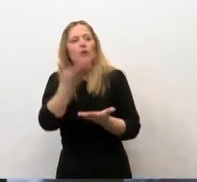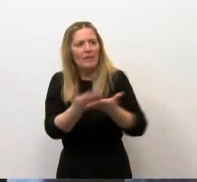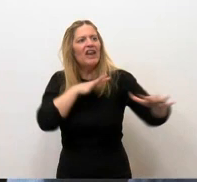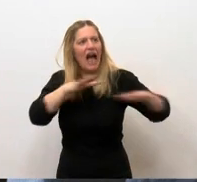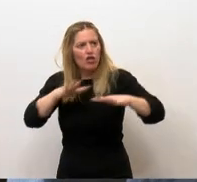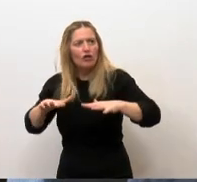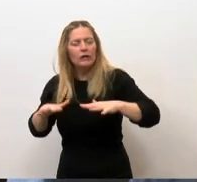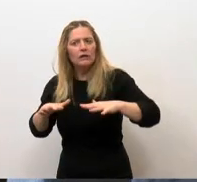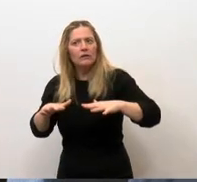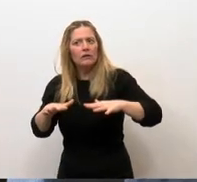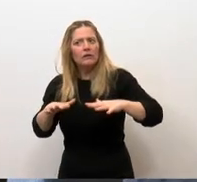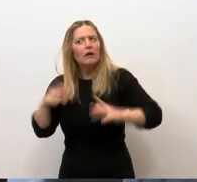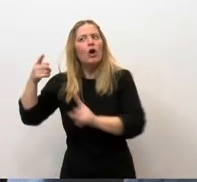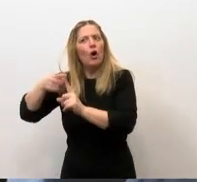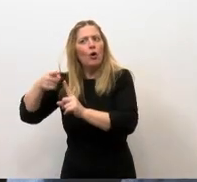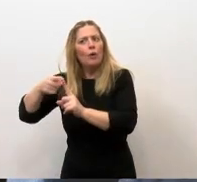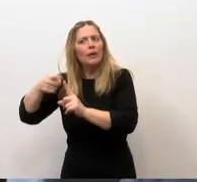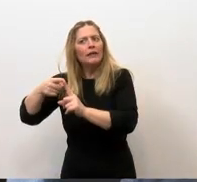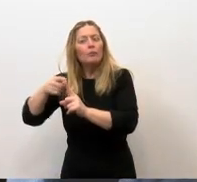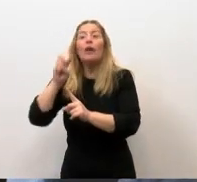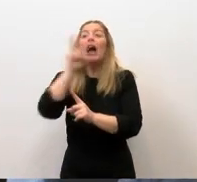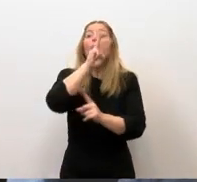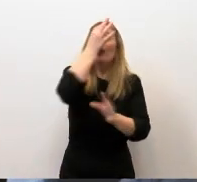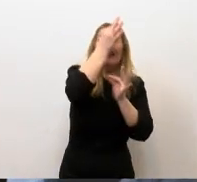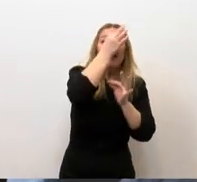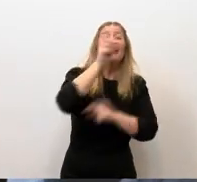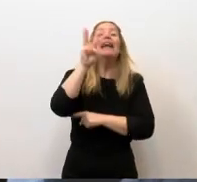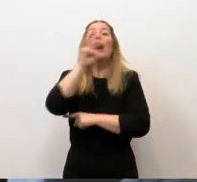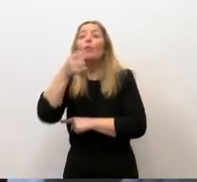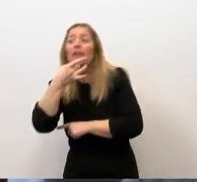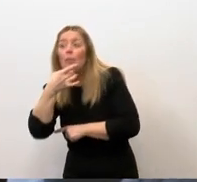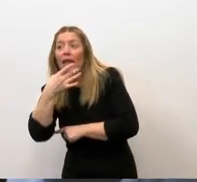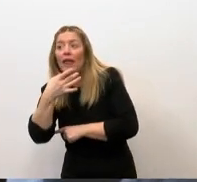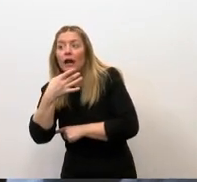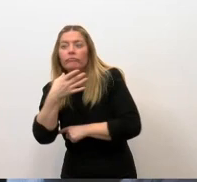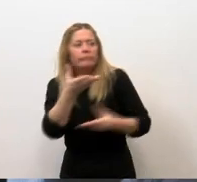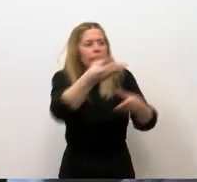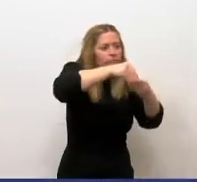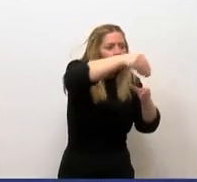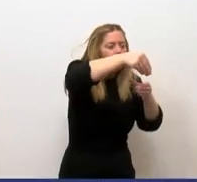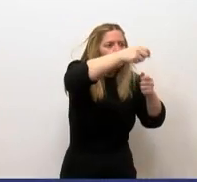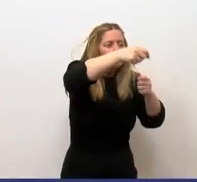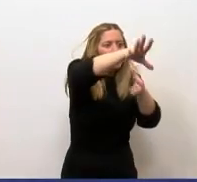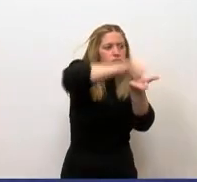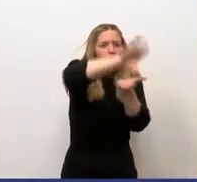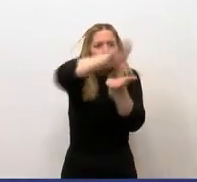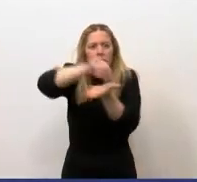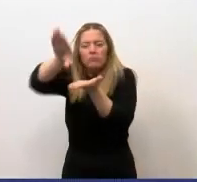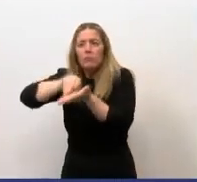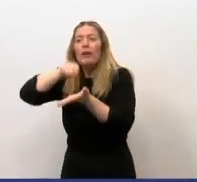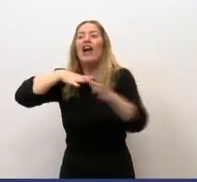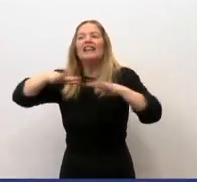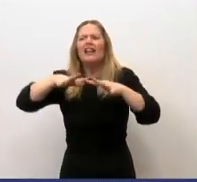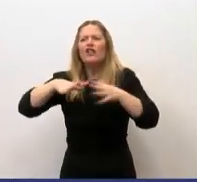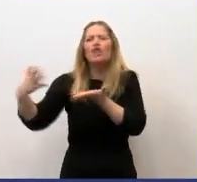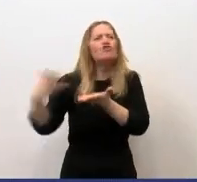este caso, para rellenar la Wikidata, la Wikipedia. Pero estas acciones las tenemos que hacer todos, hombres,